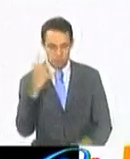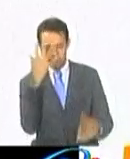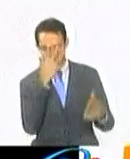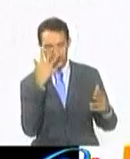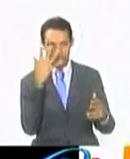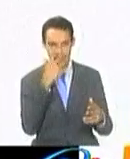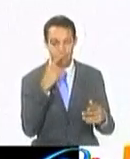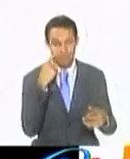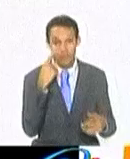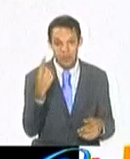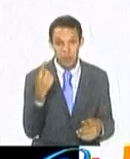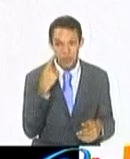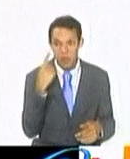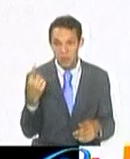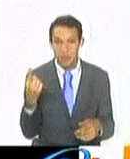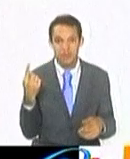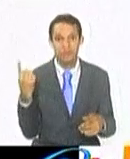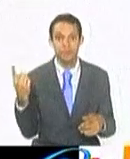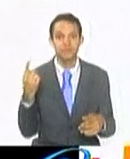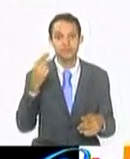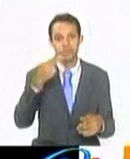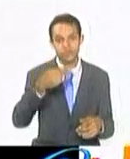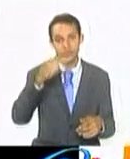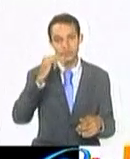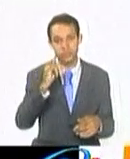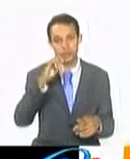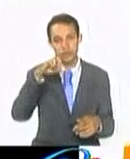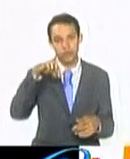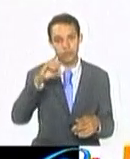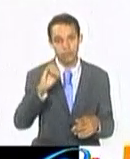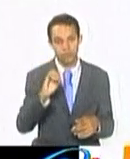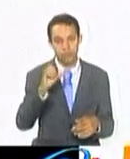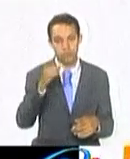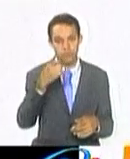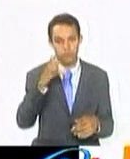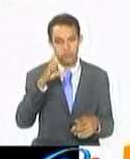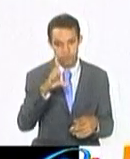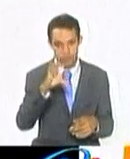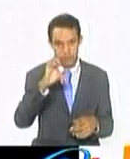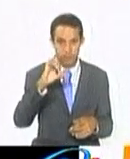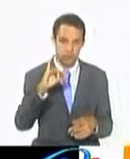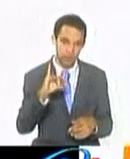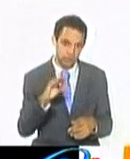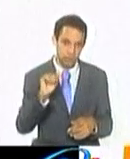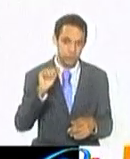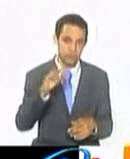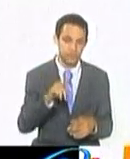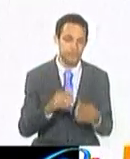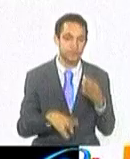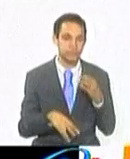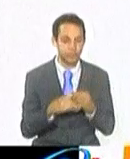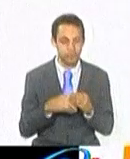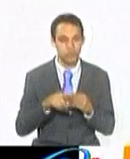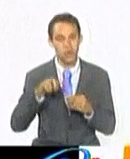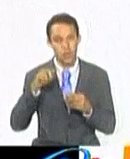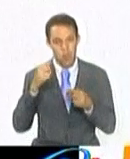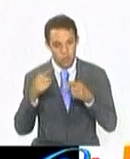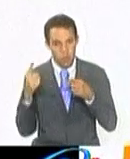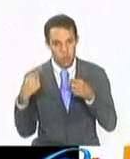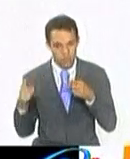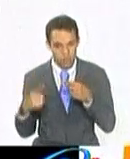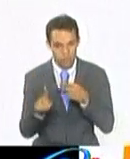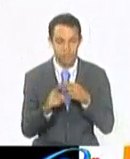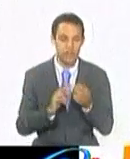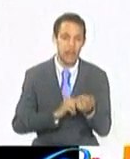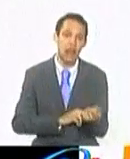son Ahí está Miren la hipoglicemia está la normoglicemia y la hiperglicemia entonces son